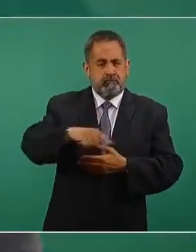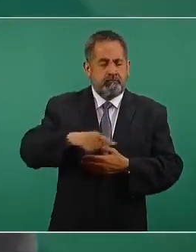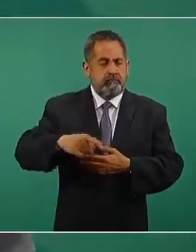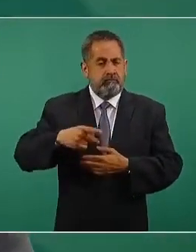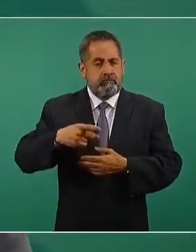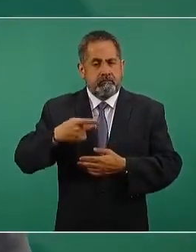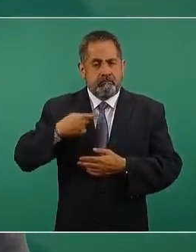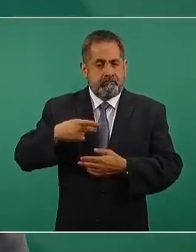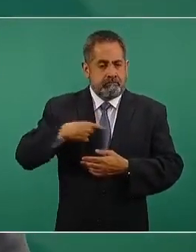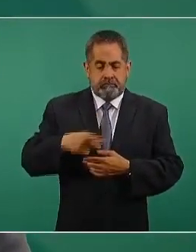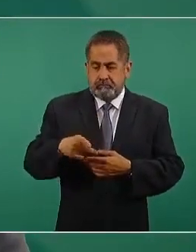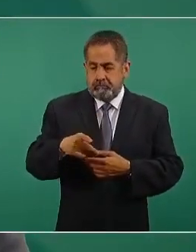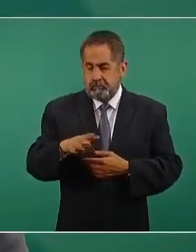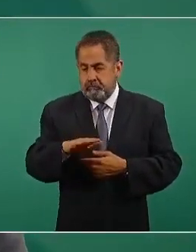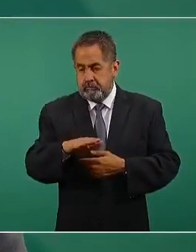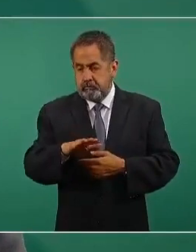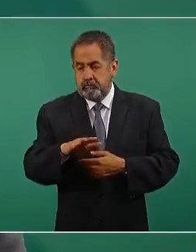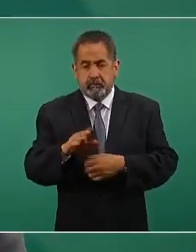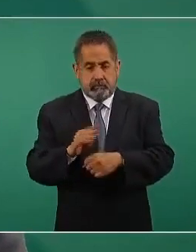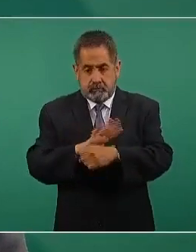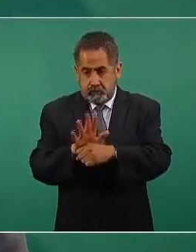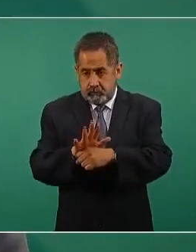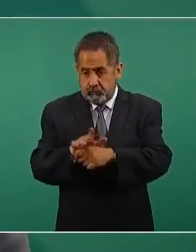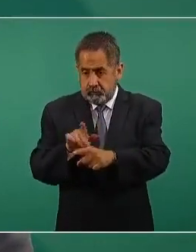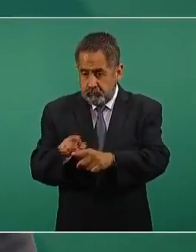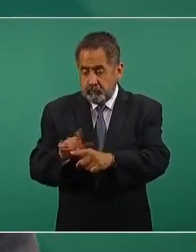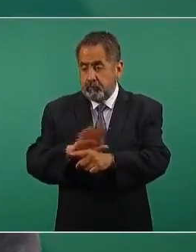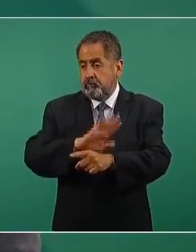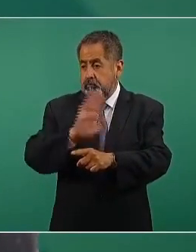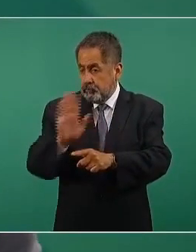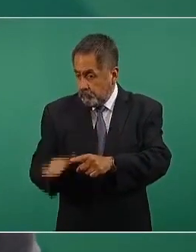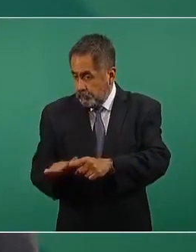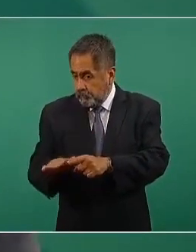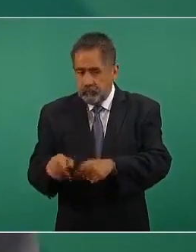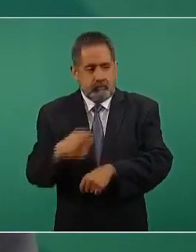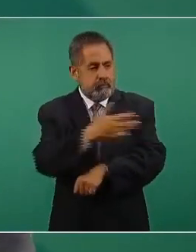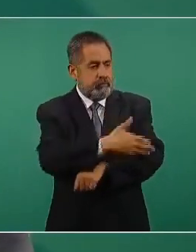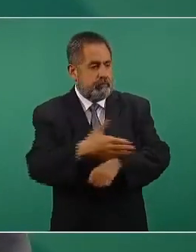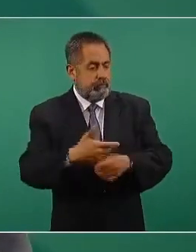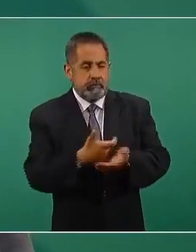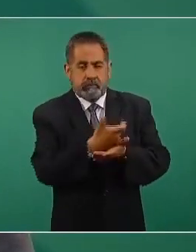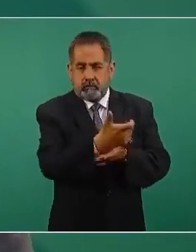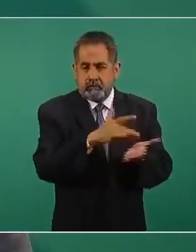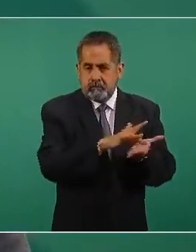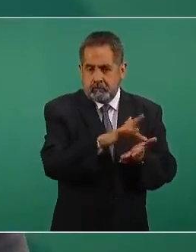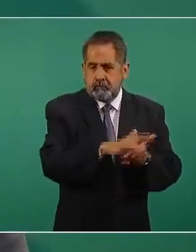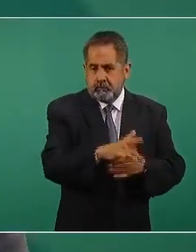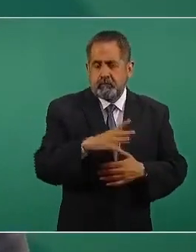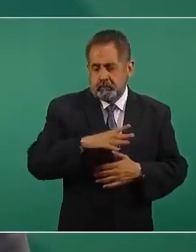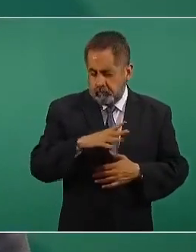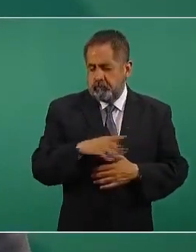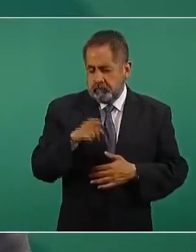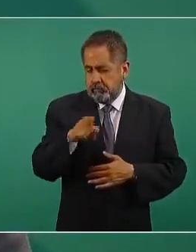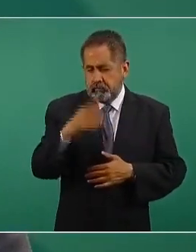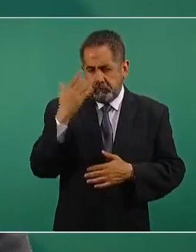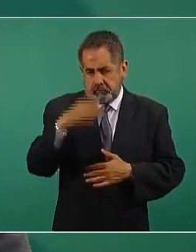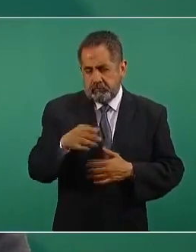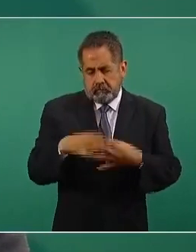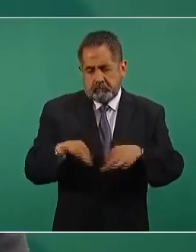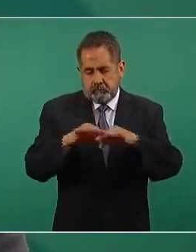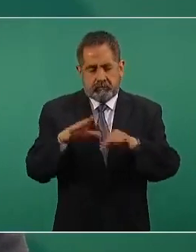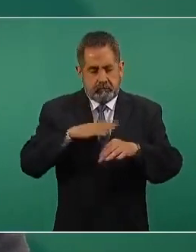los deudos de fallecidos por COVID-19. Toda vez que esto es de la mayor